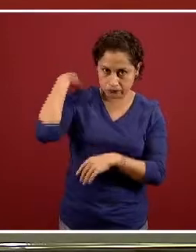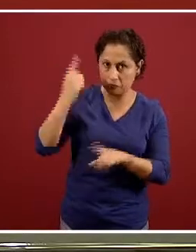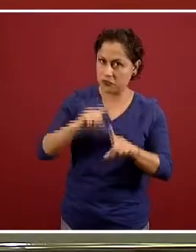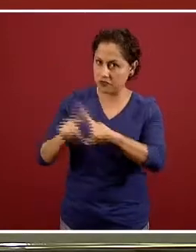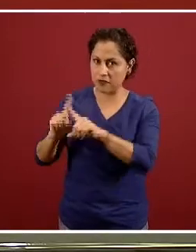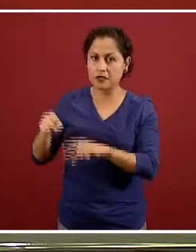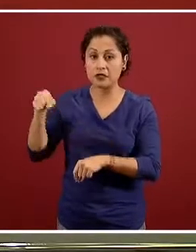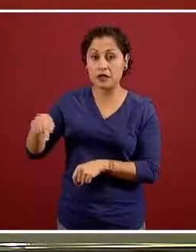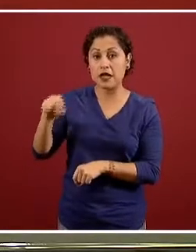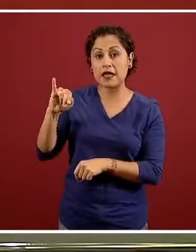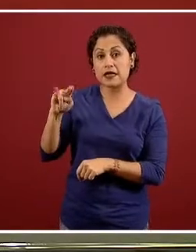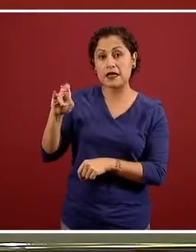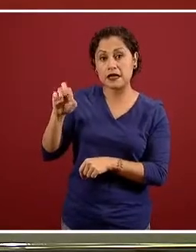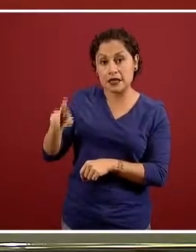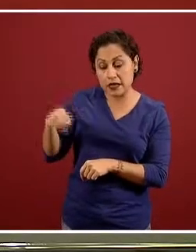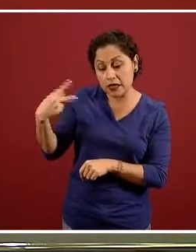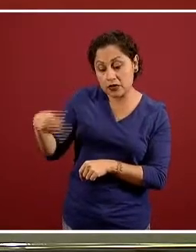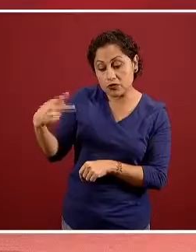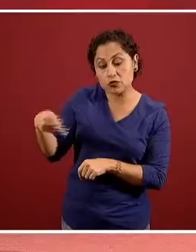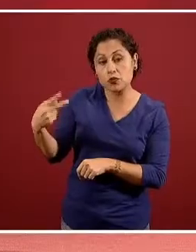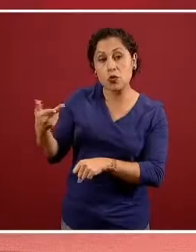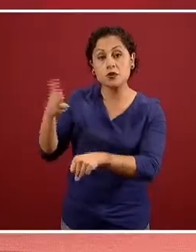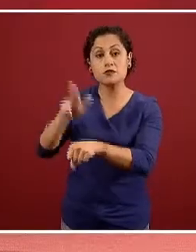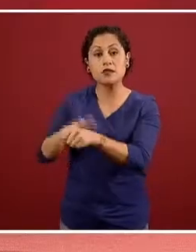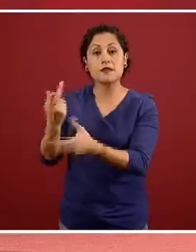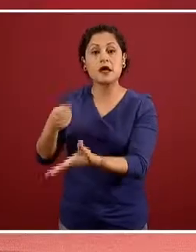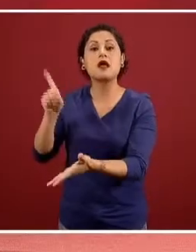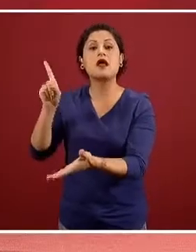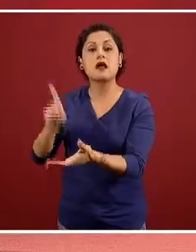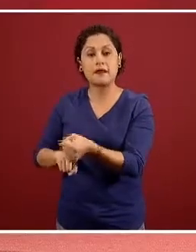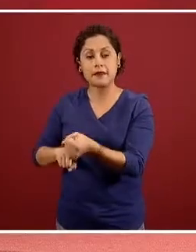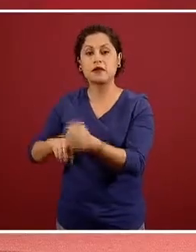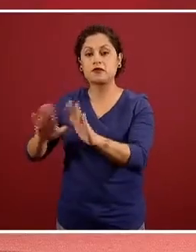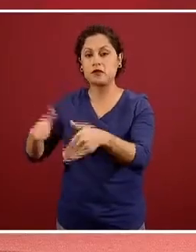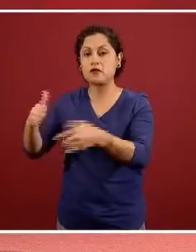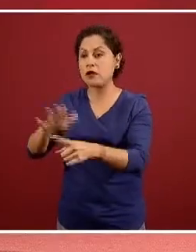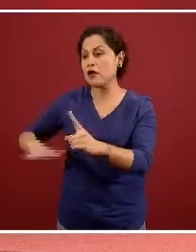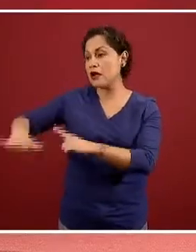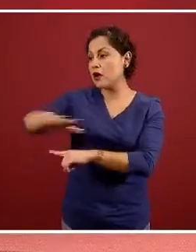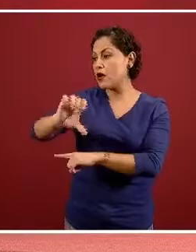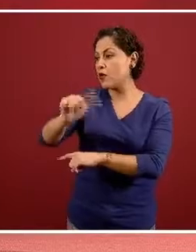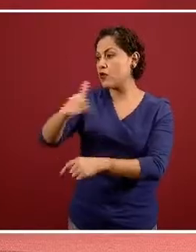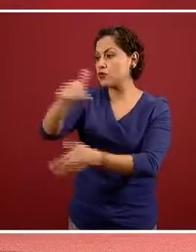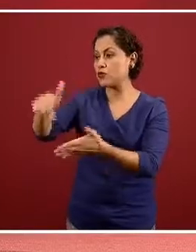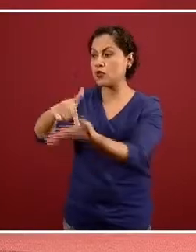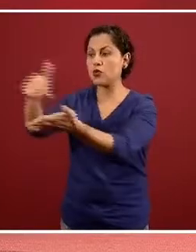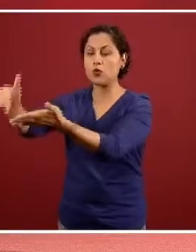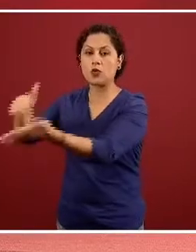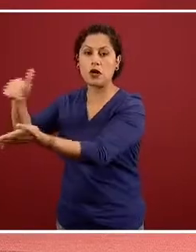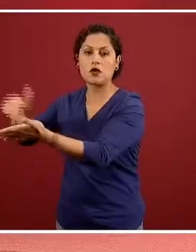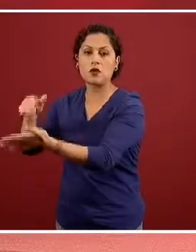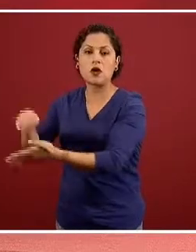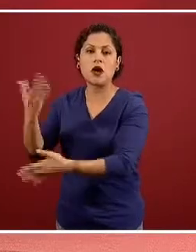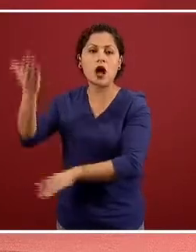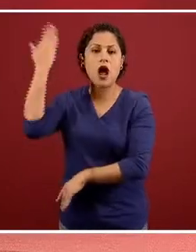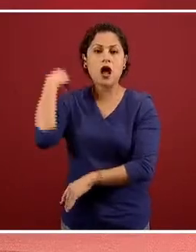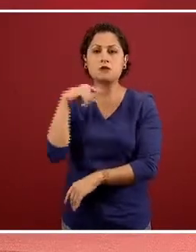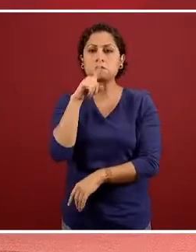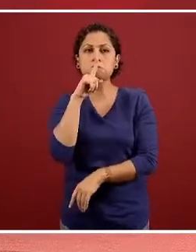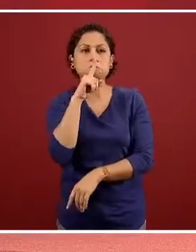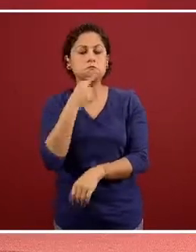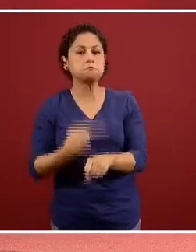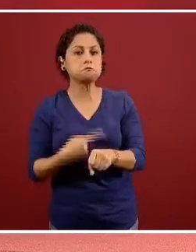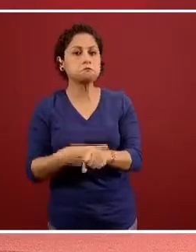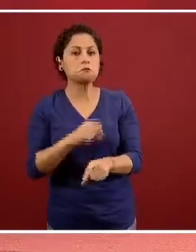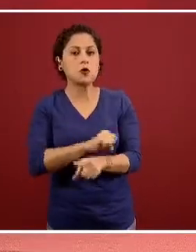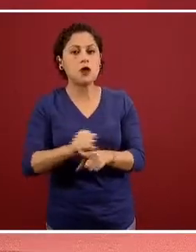no consideradas para cuidados intensivos, y los convierte en unidades de cuidados intensivos para